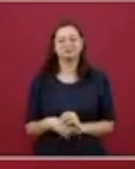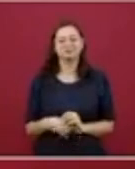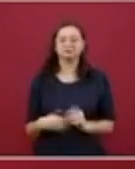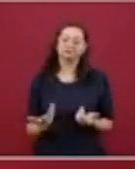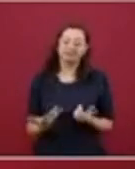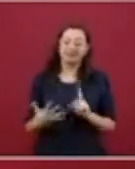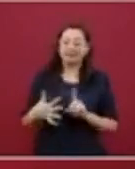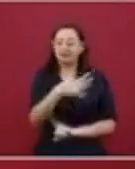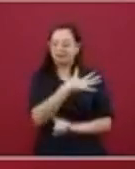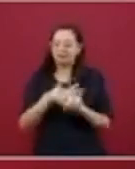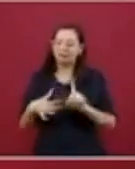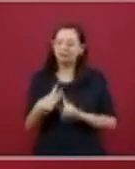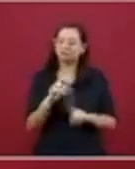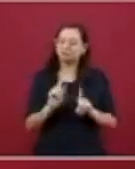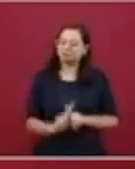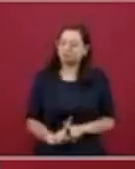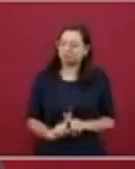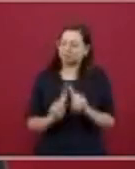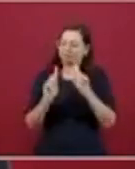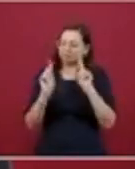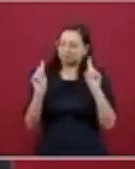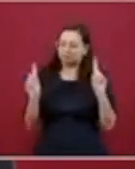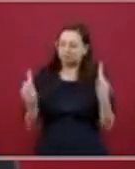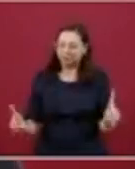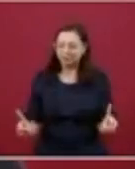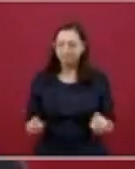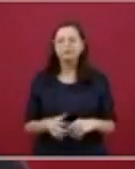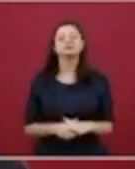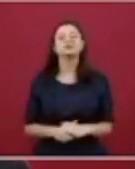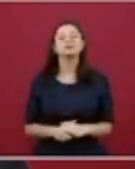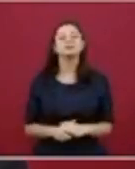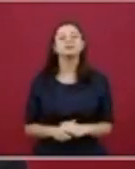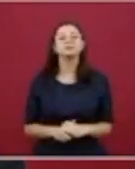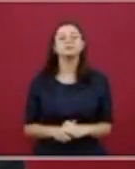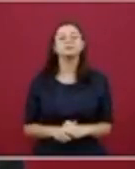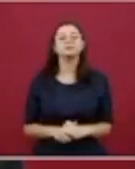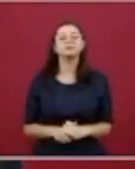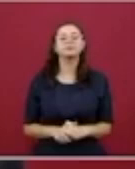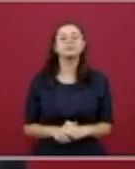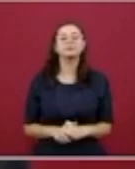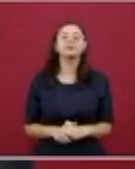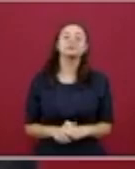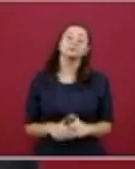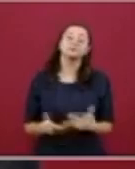circunstancias distintas, pero se necesita